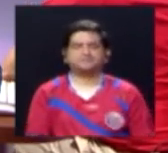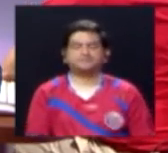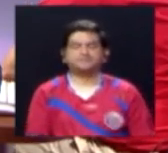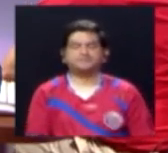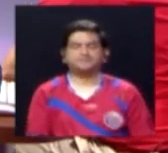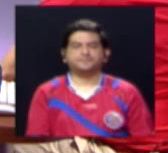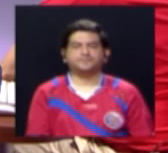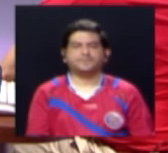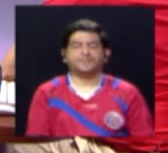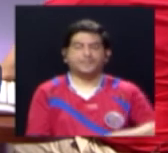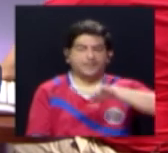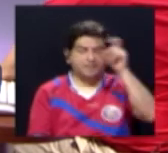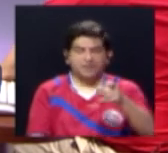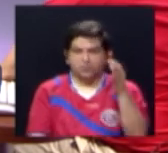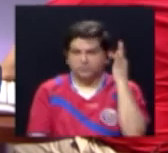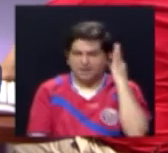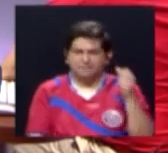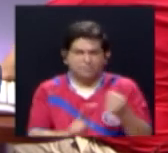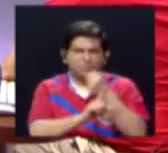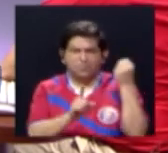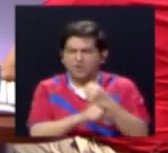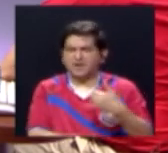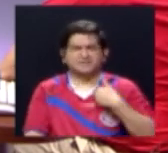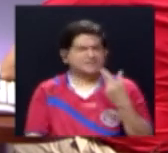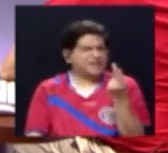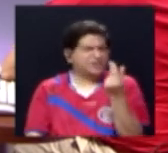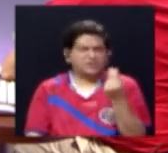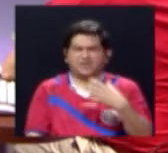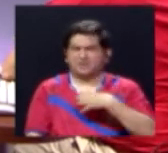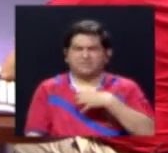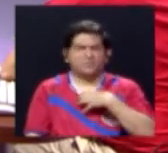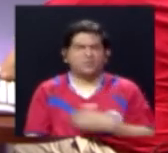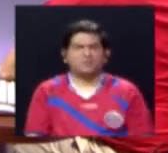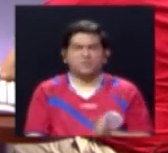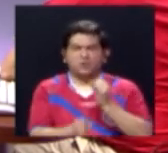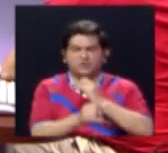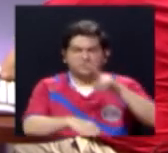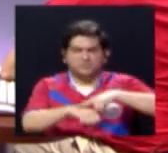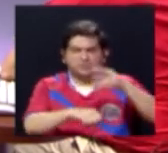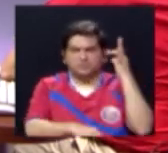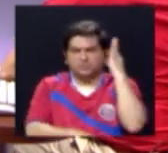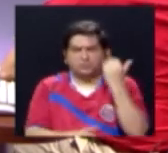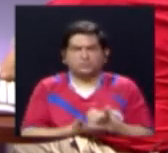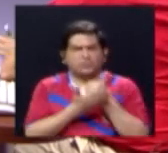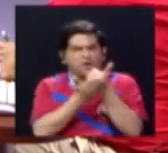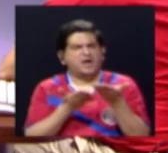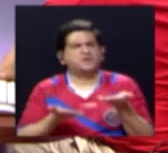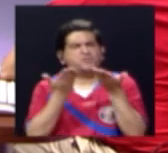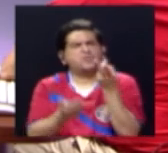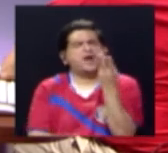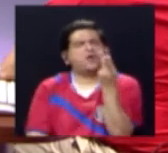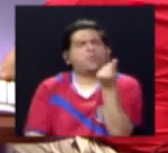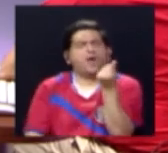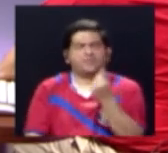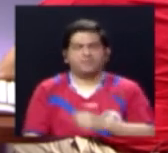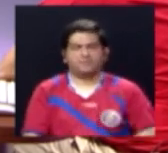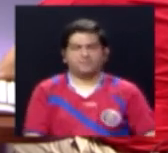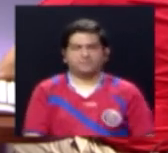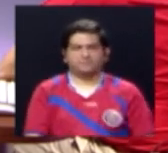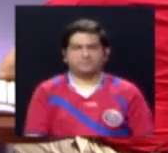bueno pregunta si a las mujeres agredidas que no tienen recursos propios salida el dínamo le da una ayuda económica en esos casos y de cuanto de la ayuda